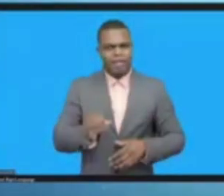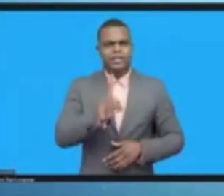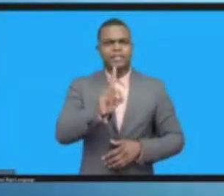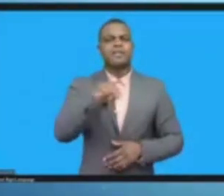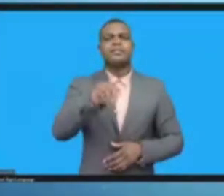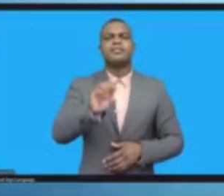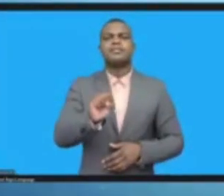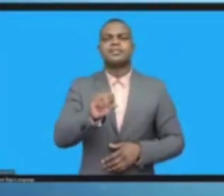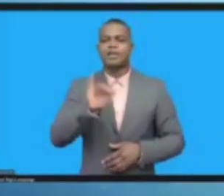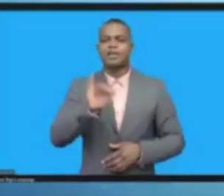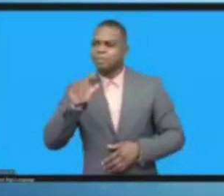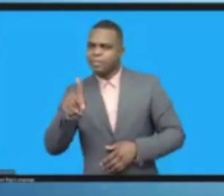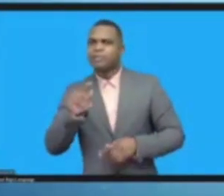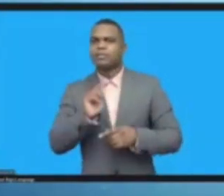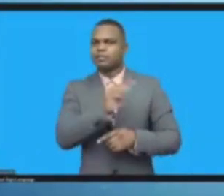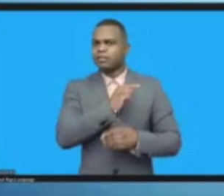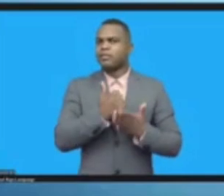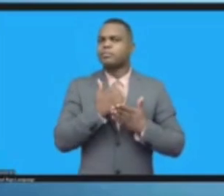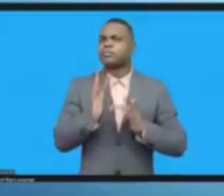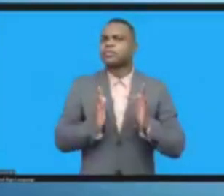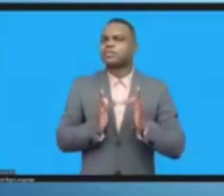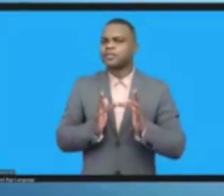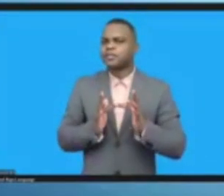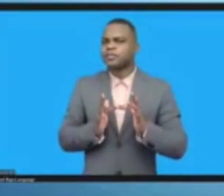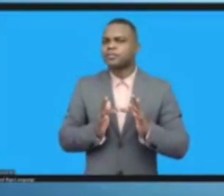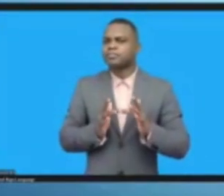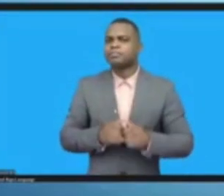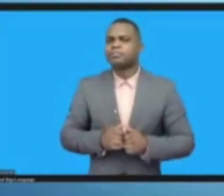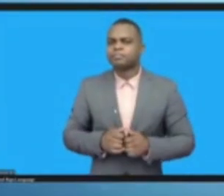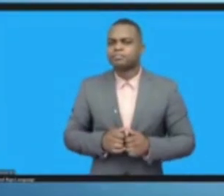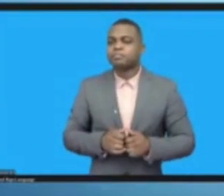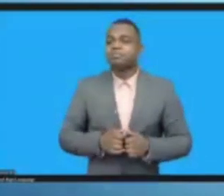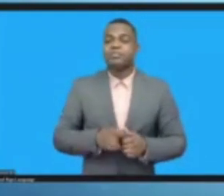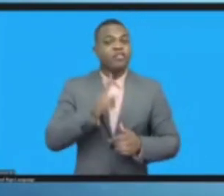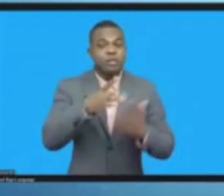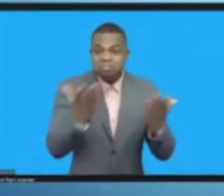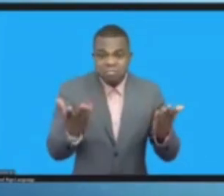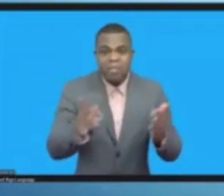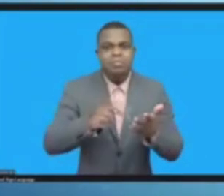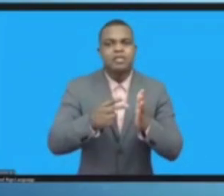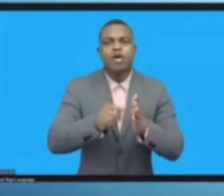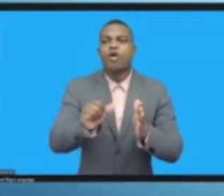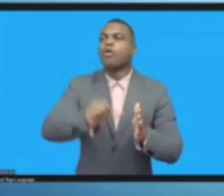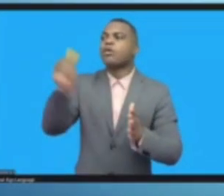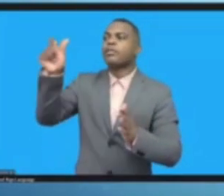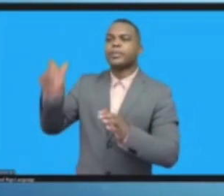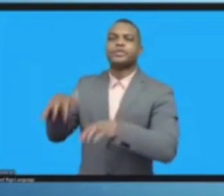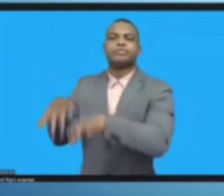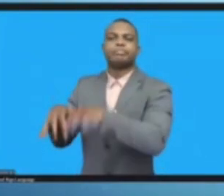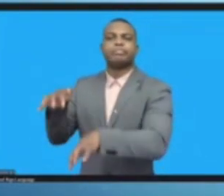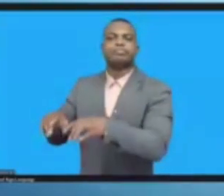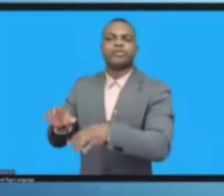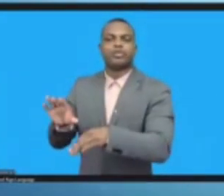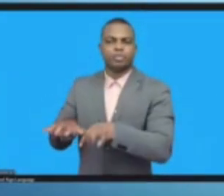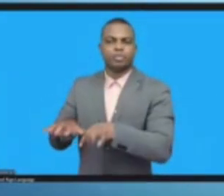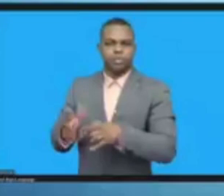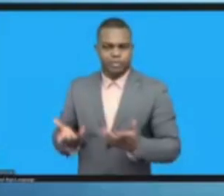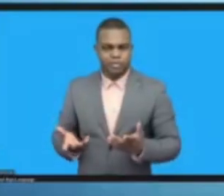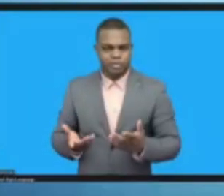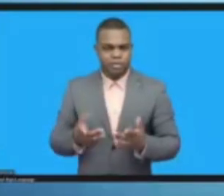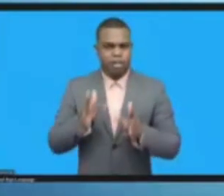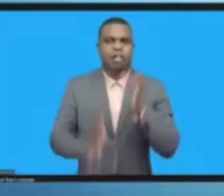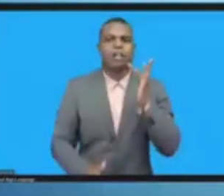múltiples partes interesadas pero esto es algo voluntario ustedes pueden decidir o no utilizar esto pueden utilizar otra